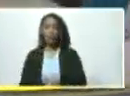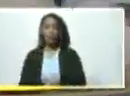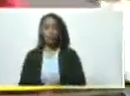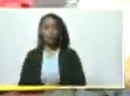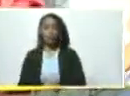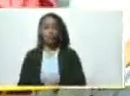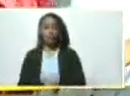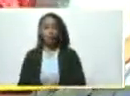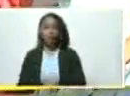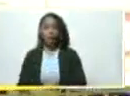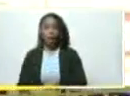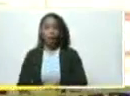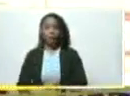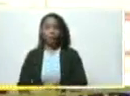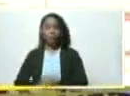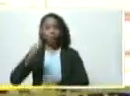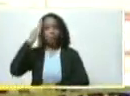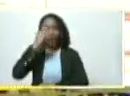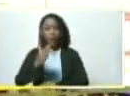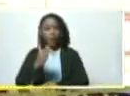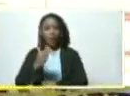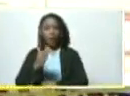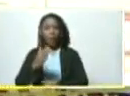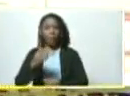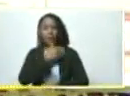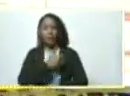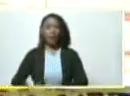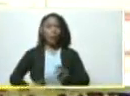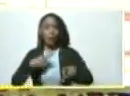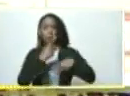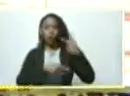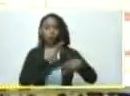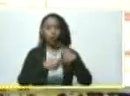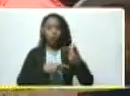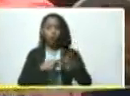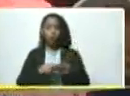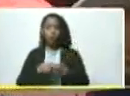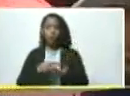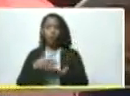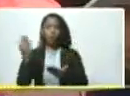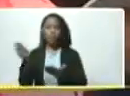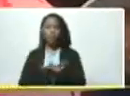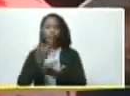Al coronel Humberto Arellano, presidente de la planta procesadora de plátanos